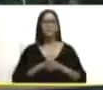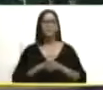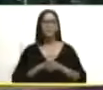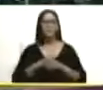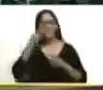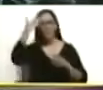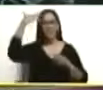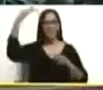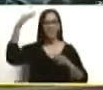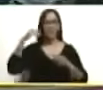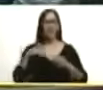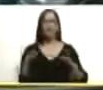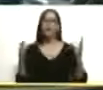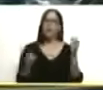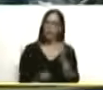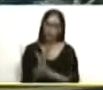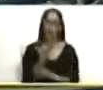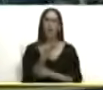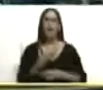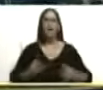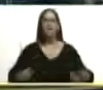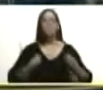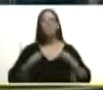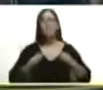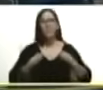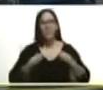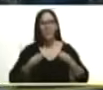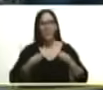¡Suéñala! ¡Créala! ¡Vívela!